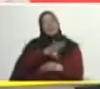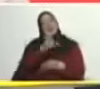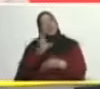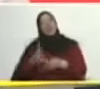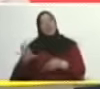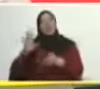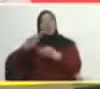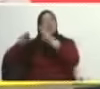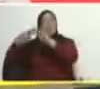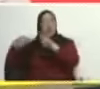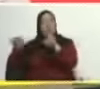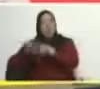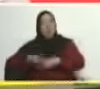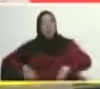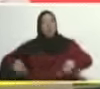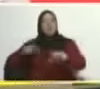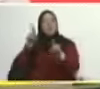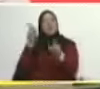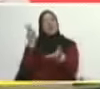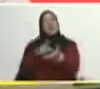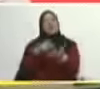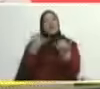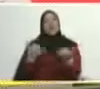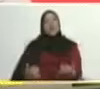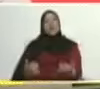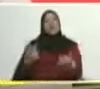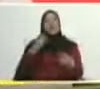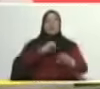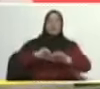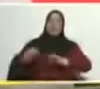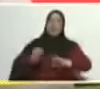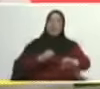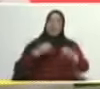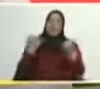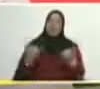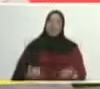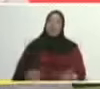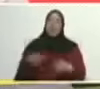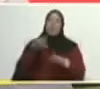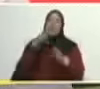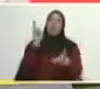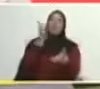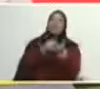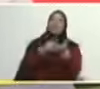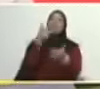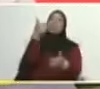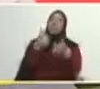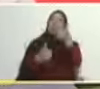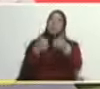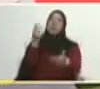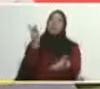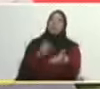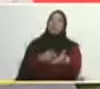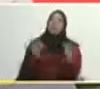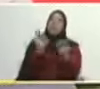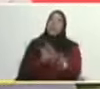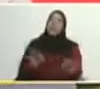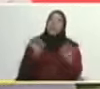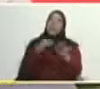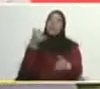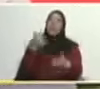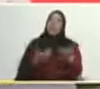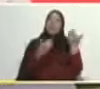paz, llamamos al respeto y estricto cumplimiento de sus postulados. Que la región siga siendo